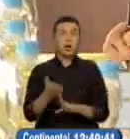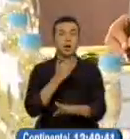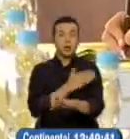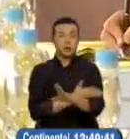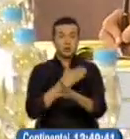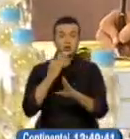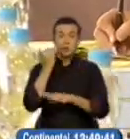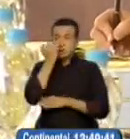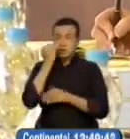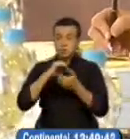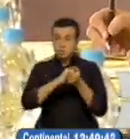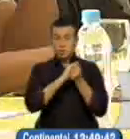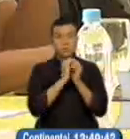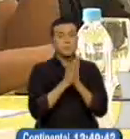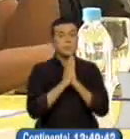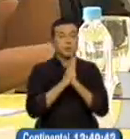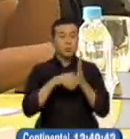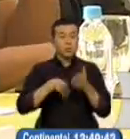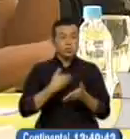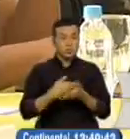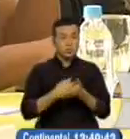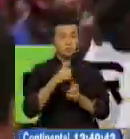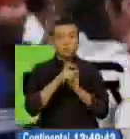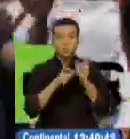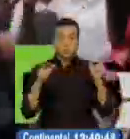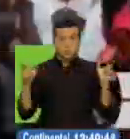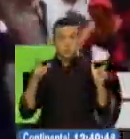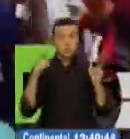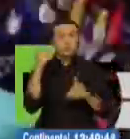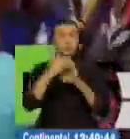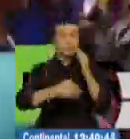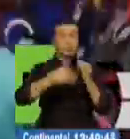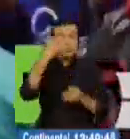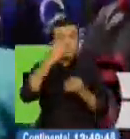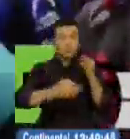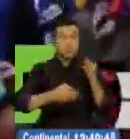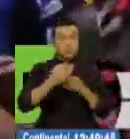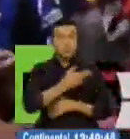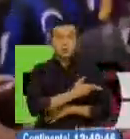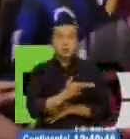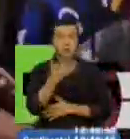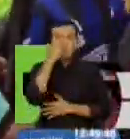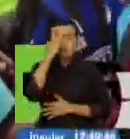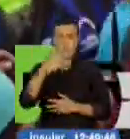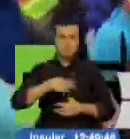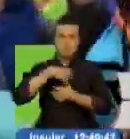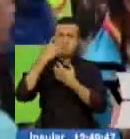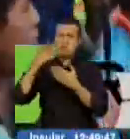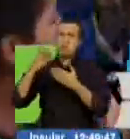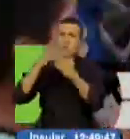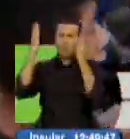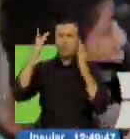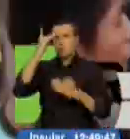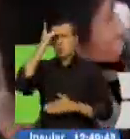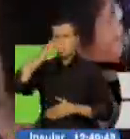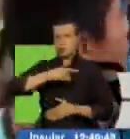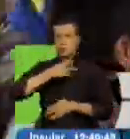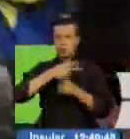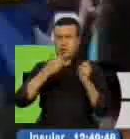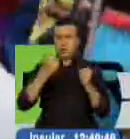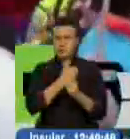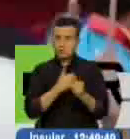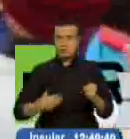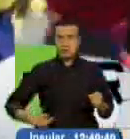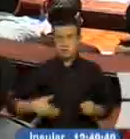CONAIE justificaba su pedido al asegurar que son personas que están procesadas judicialmente por protestar en contra de las políticas del